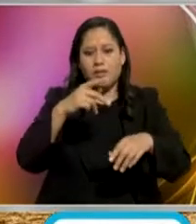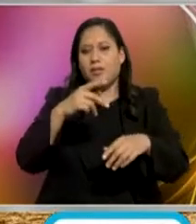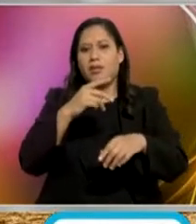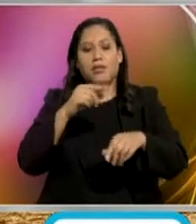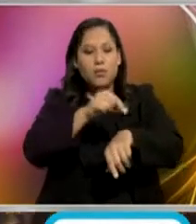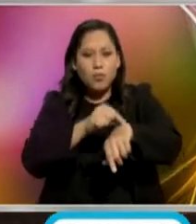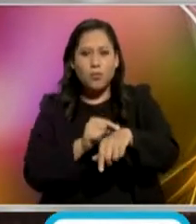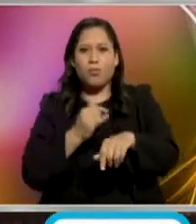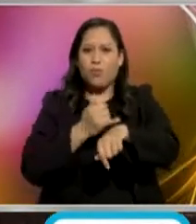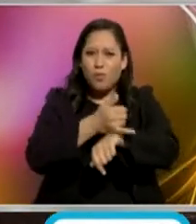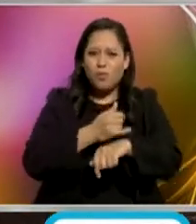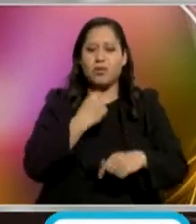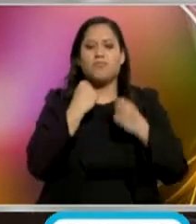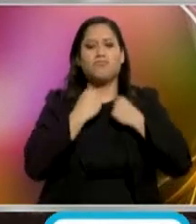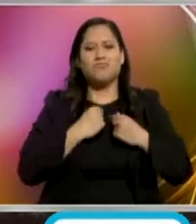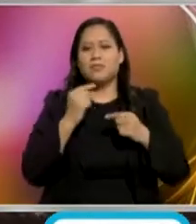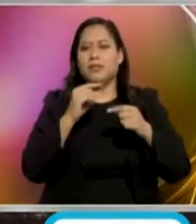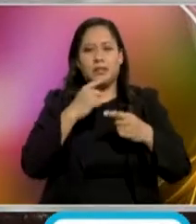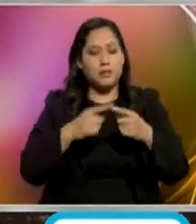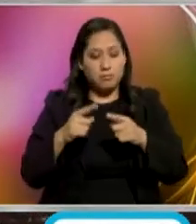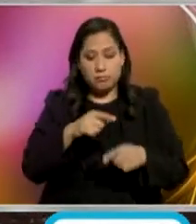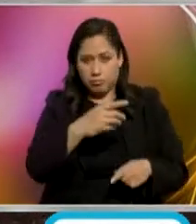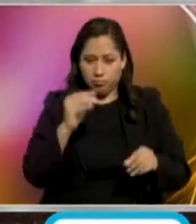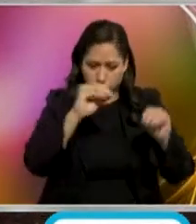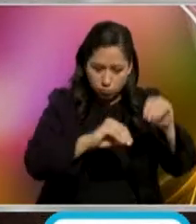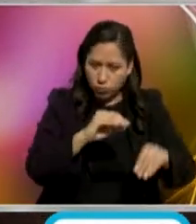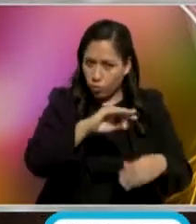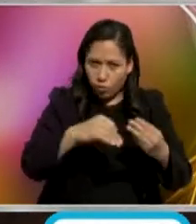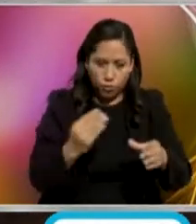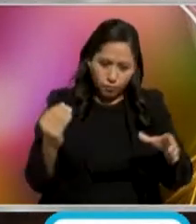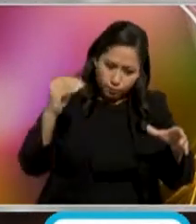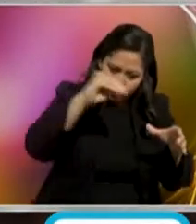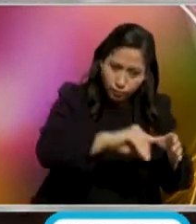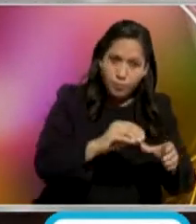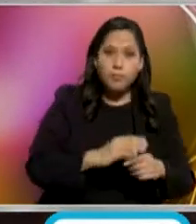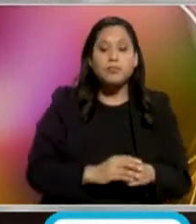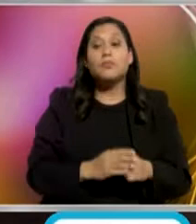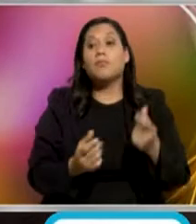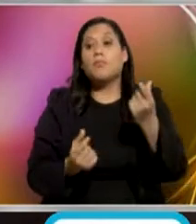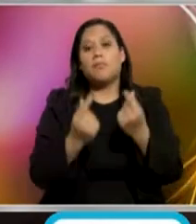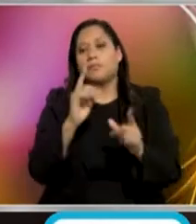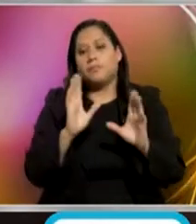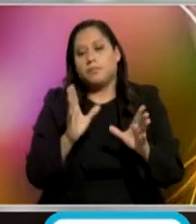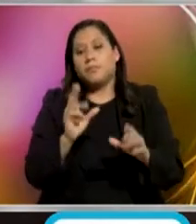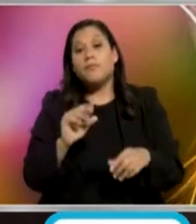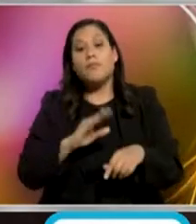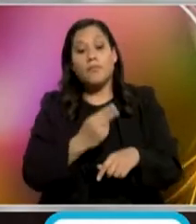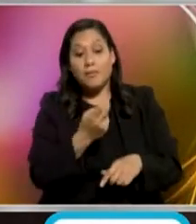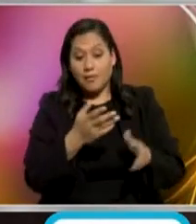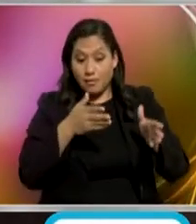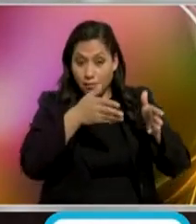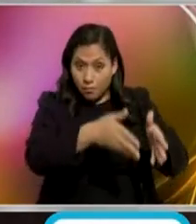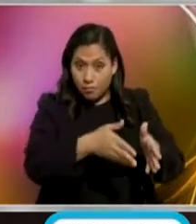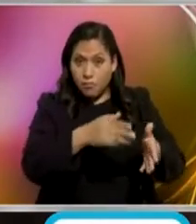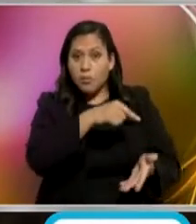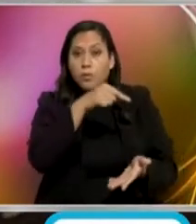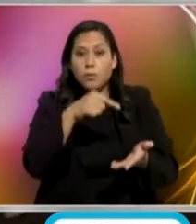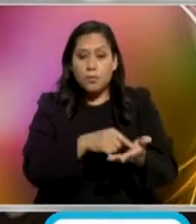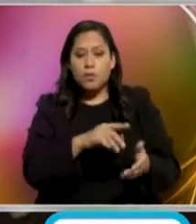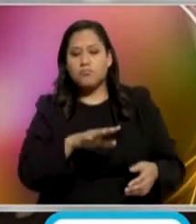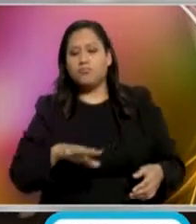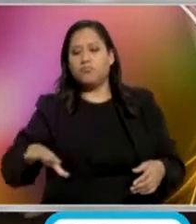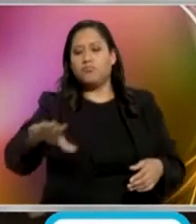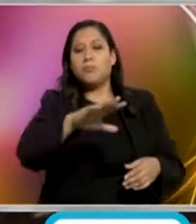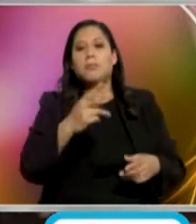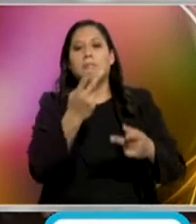demás. Lo que pasa es que muchas no están ya no llegaron a nosotros, pues porque en esas tumbas, que además estaban en un lugar que el Valle de los